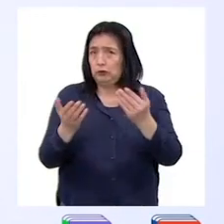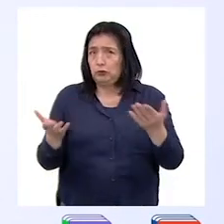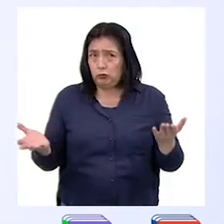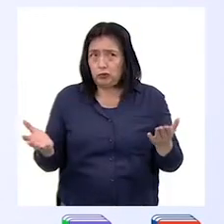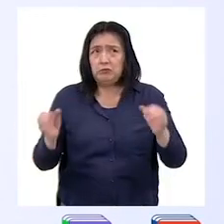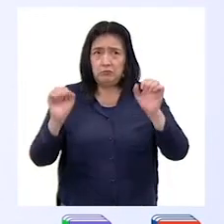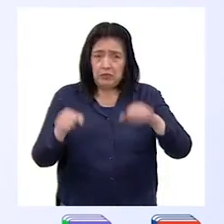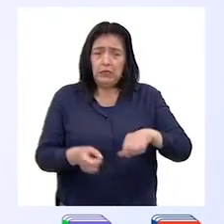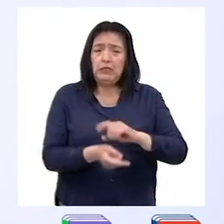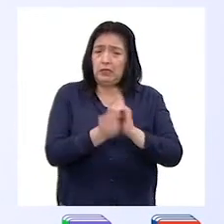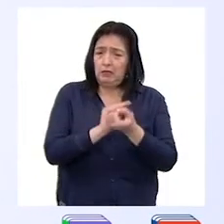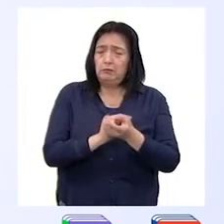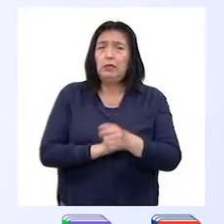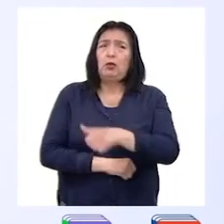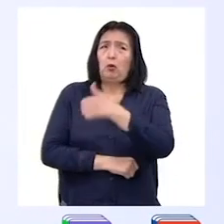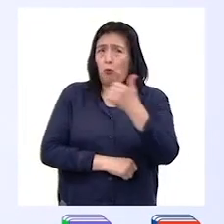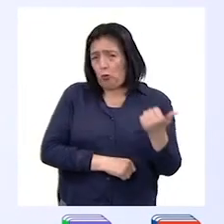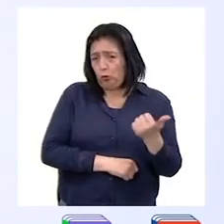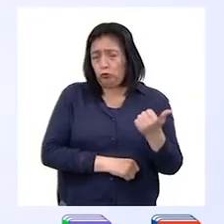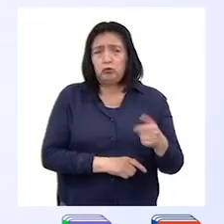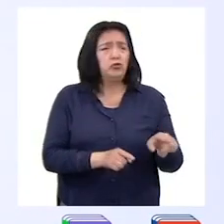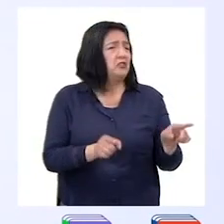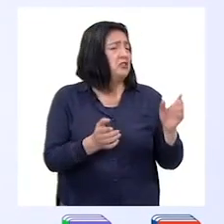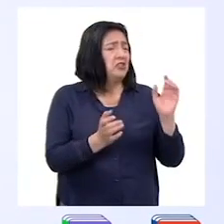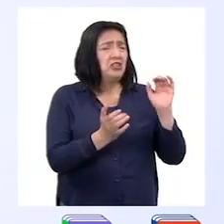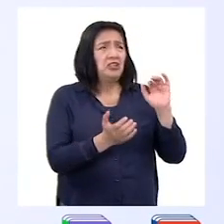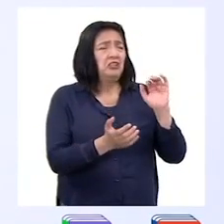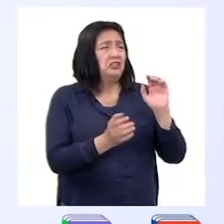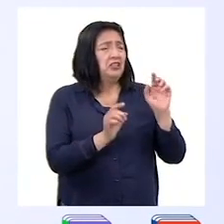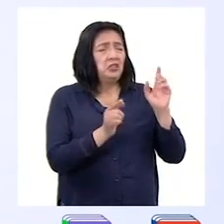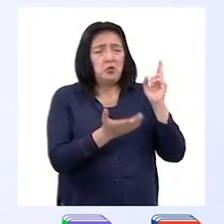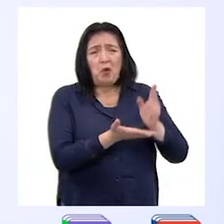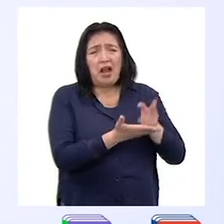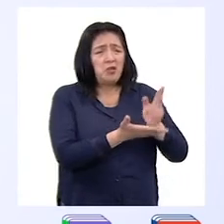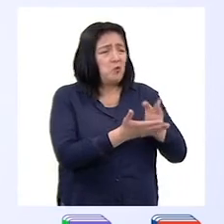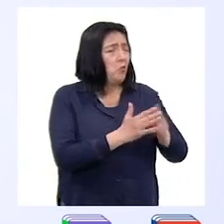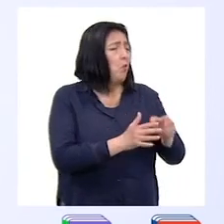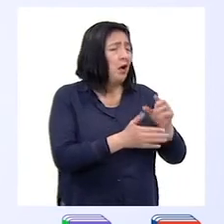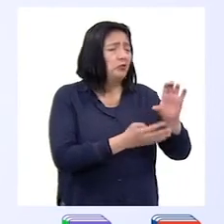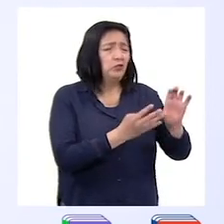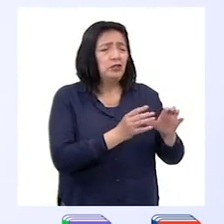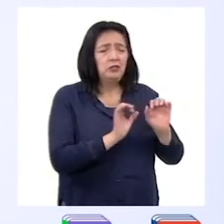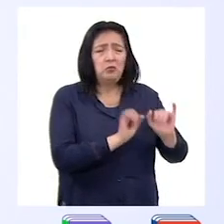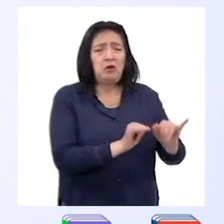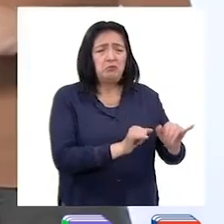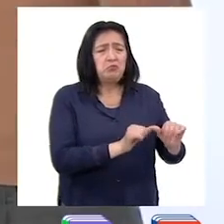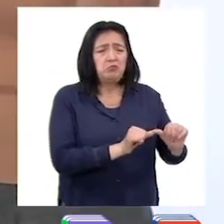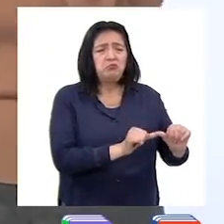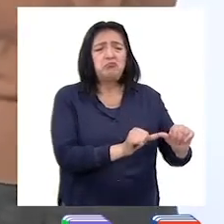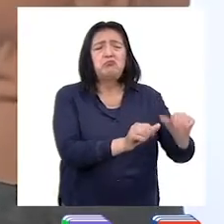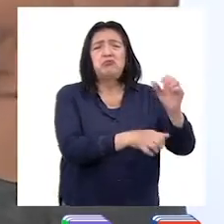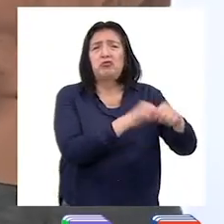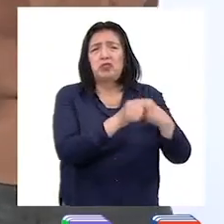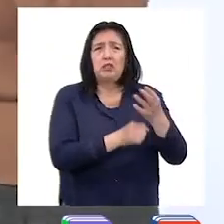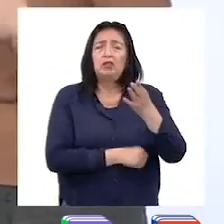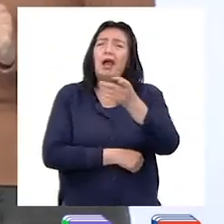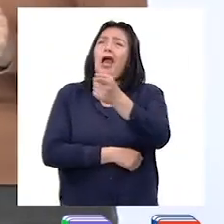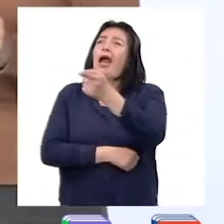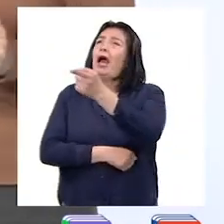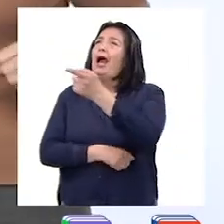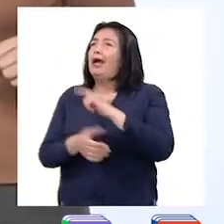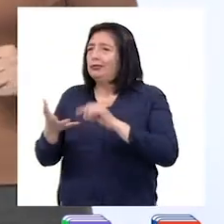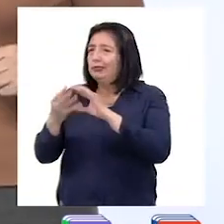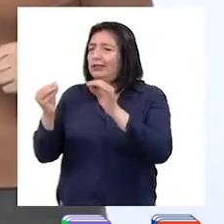objetos cambian y otros mantienen las mismas características a lo largo de los años. Yo tengo